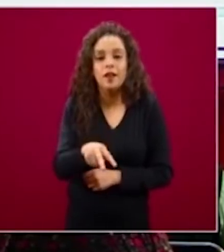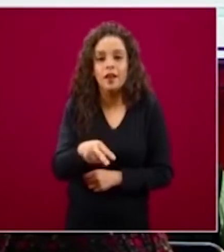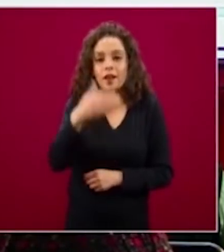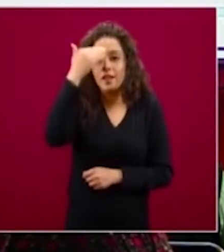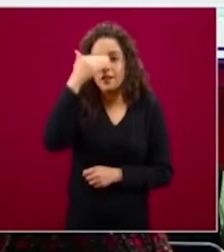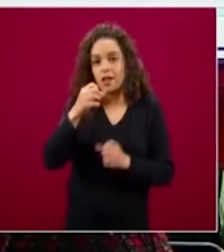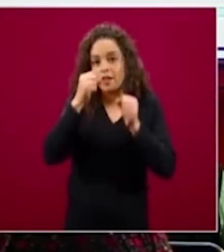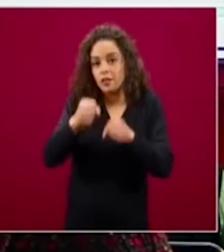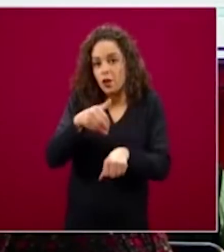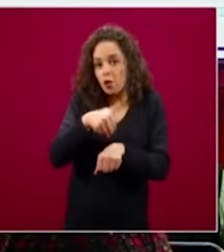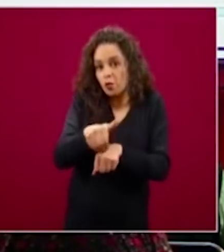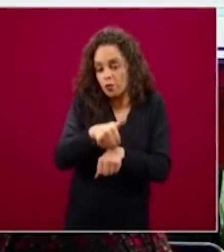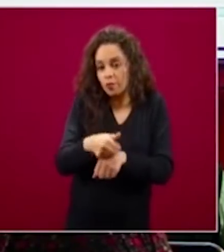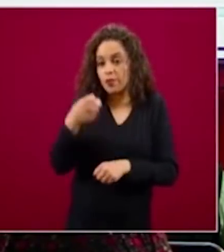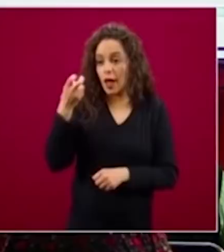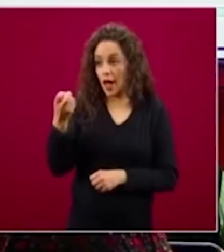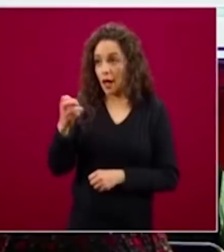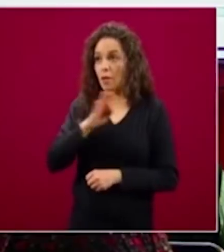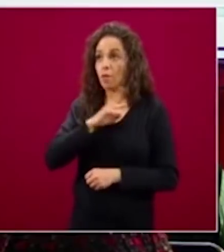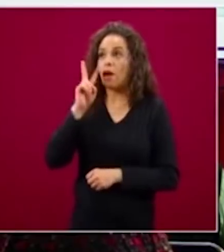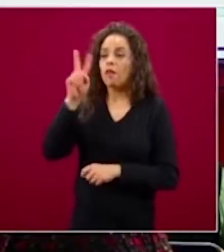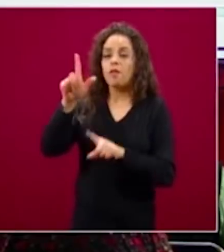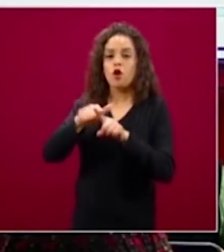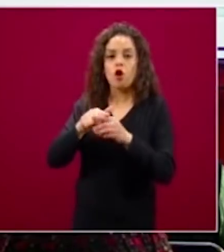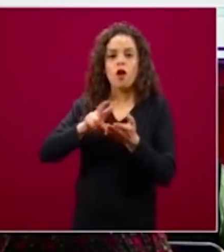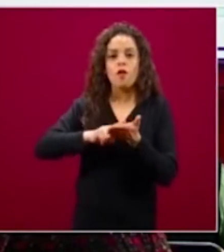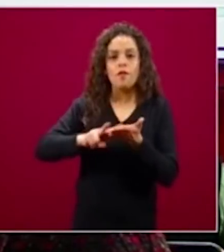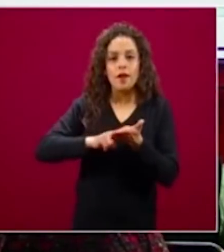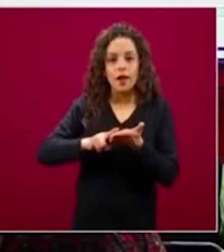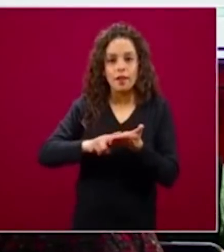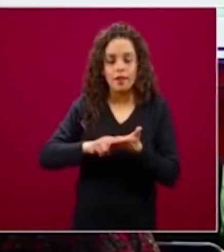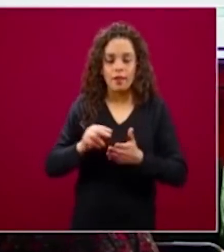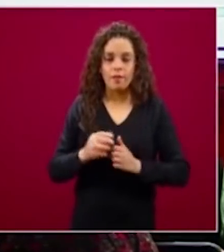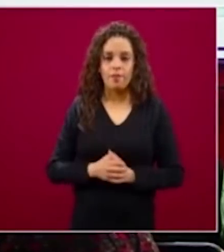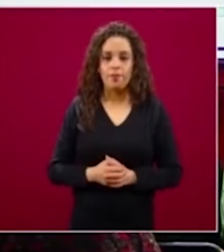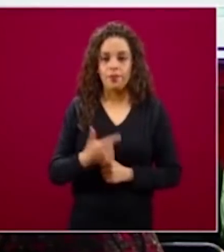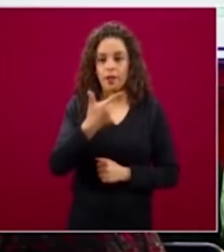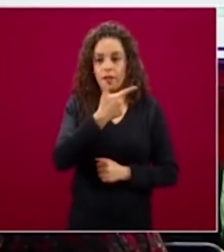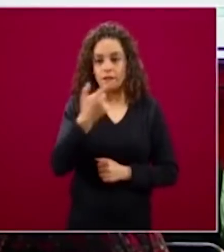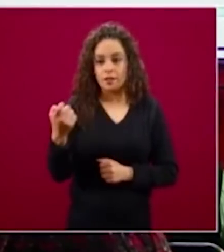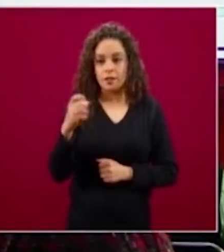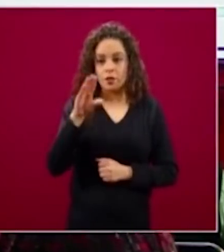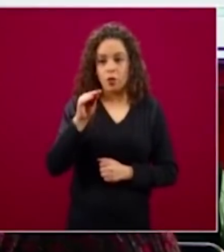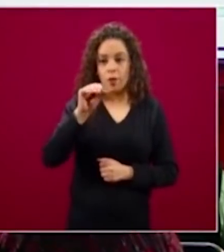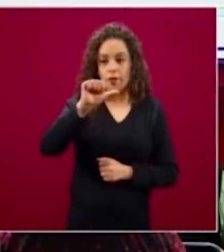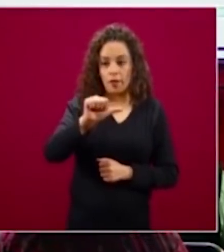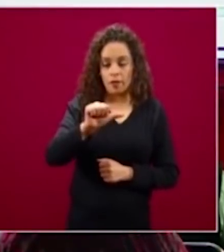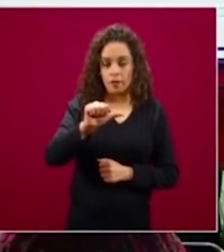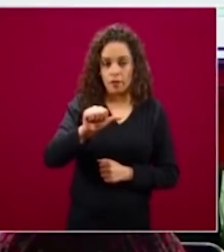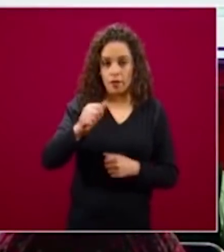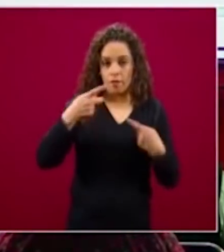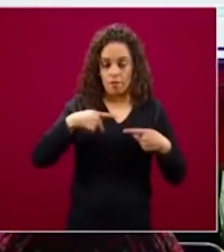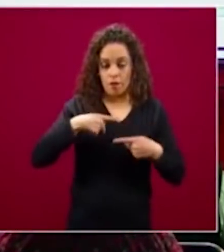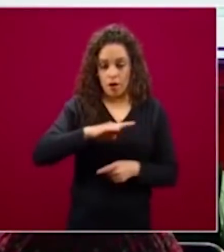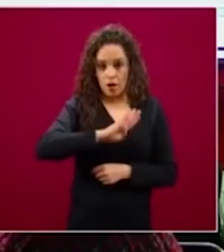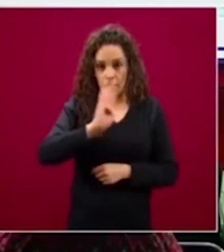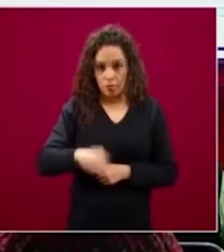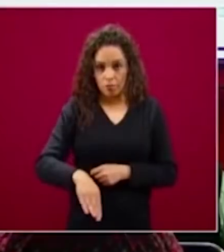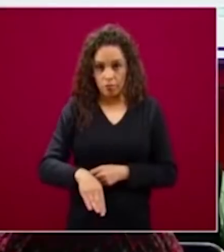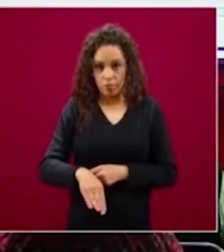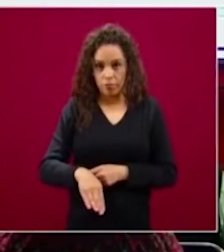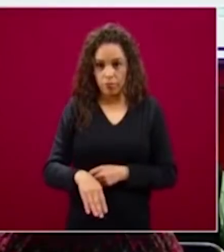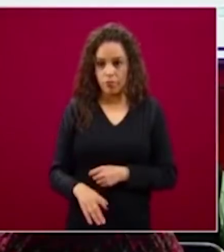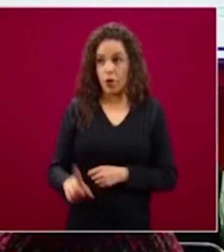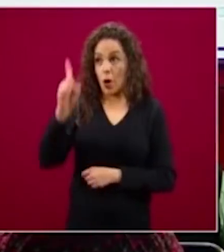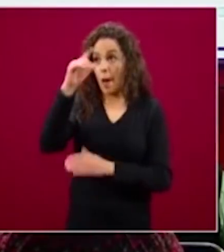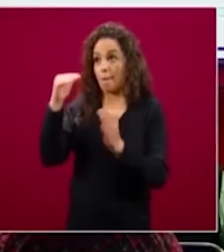están representados en color verde, el color institucional del IMSS, las 796 muertes de las